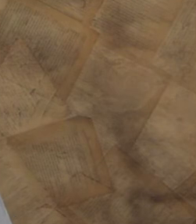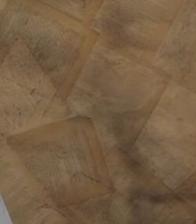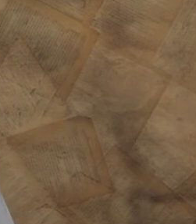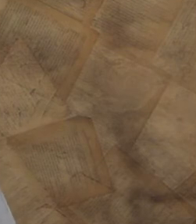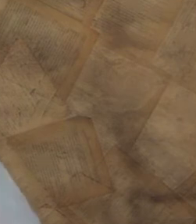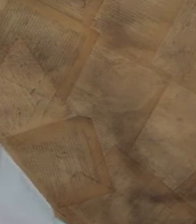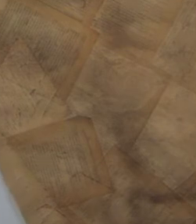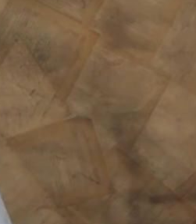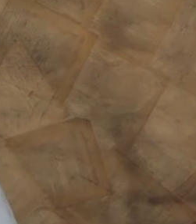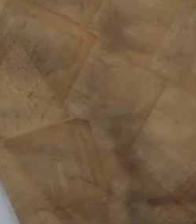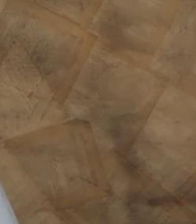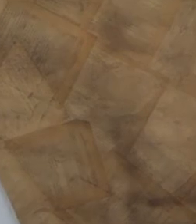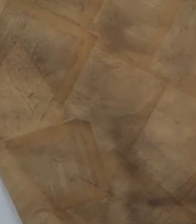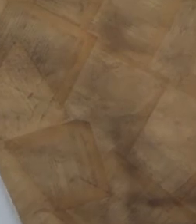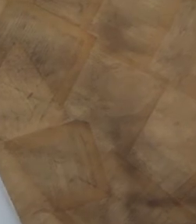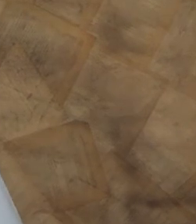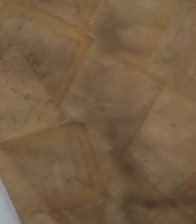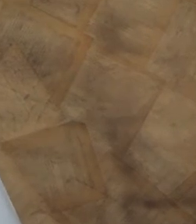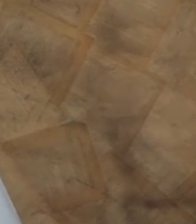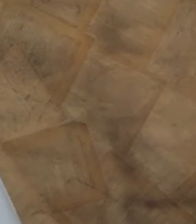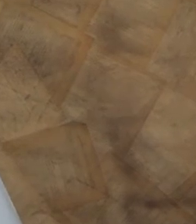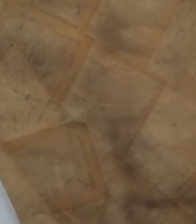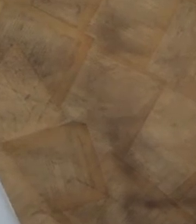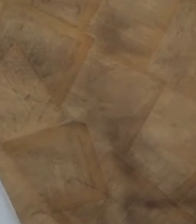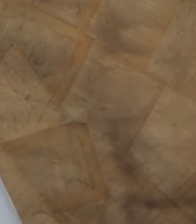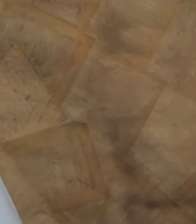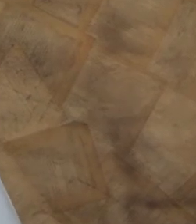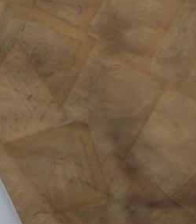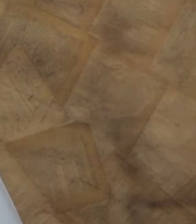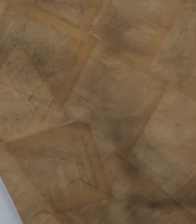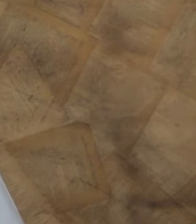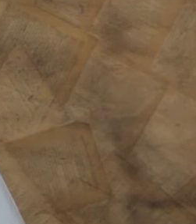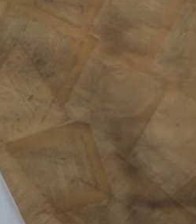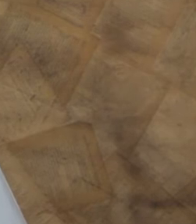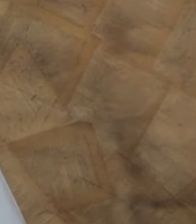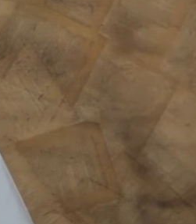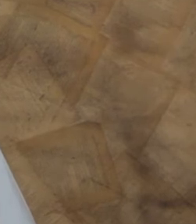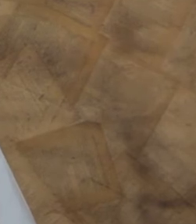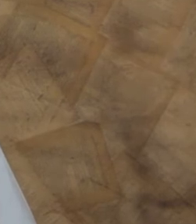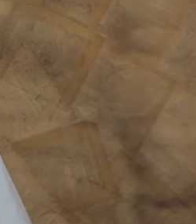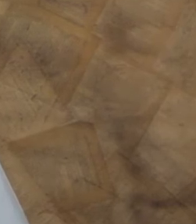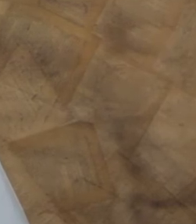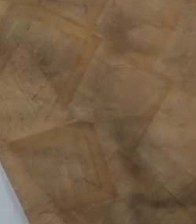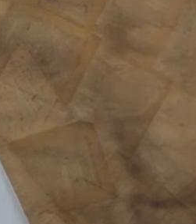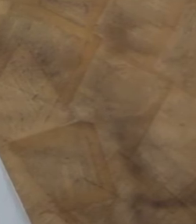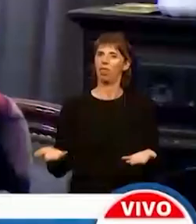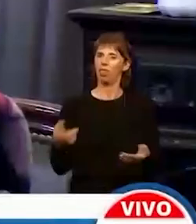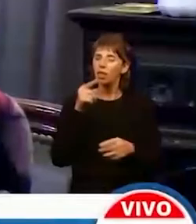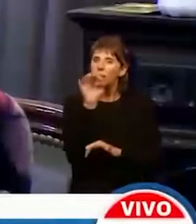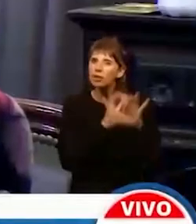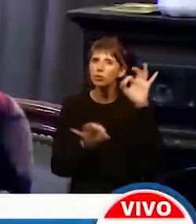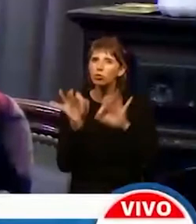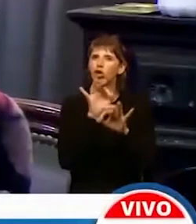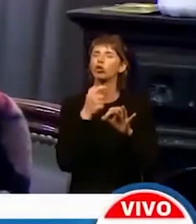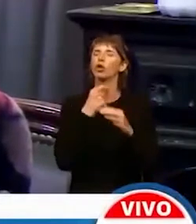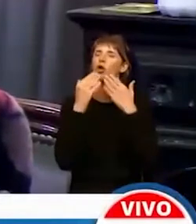aquellas cosas que desfavorecen todas y cada una de aquellas cosas que creemos tienen que ocurrir para mejorar la vida y la